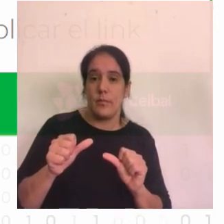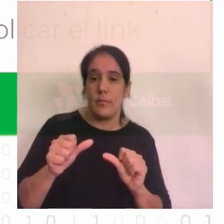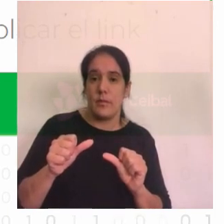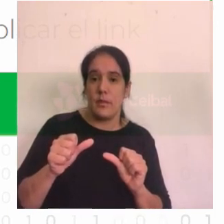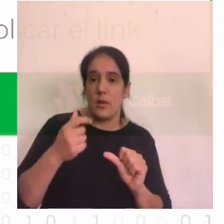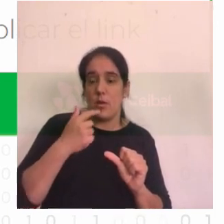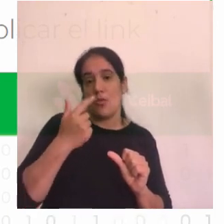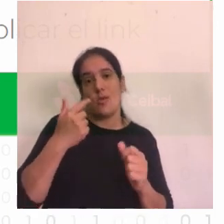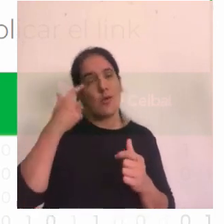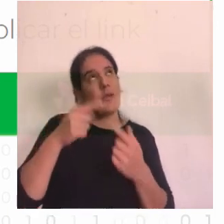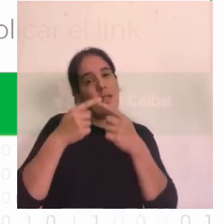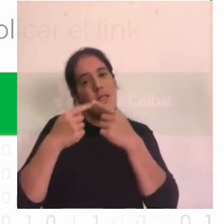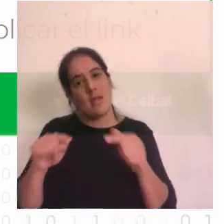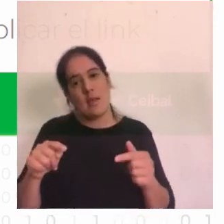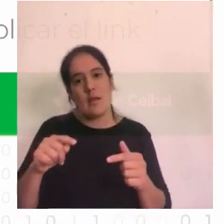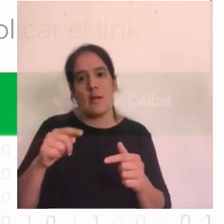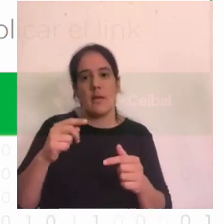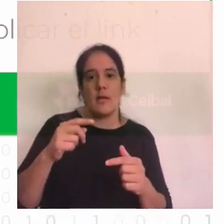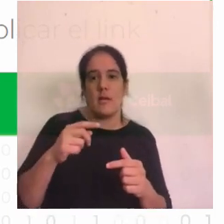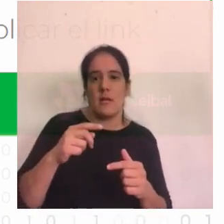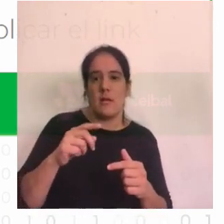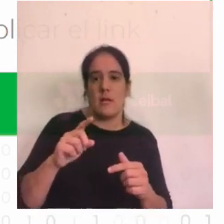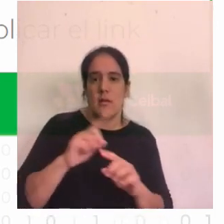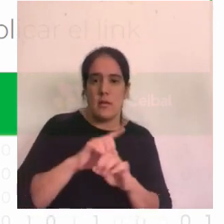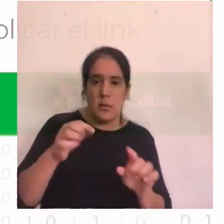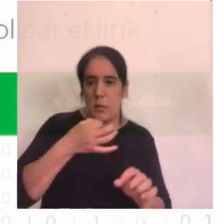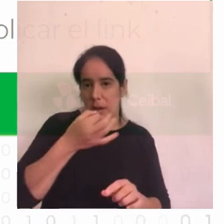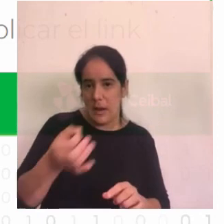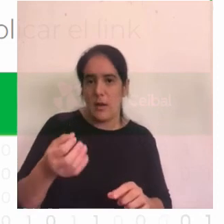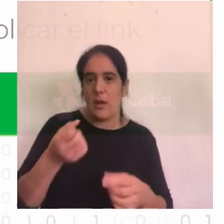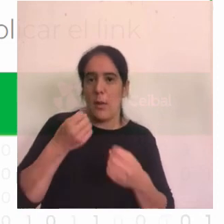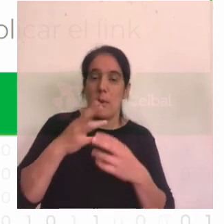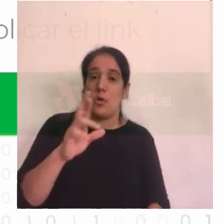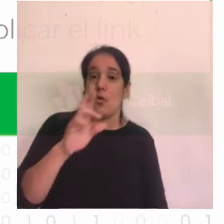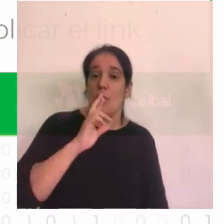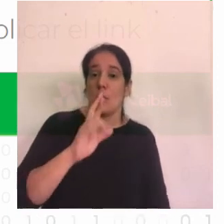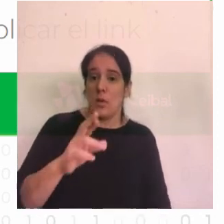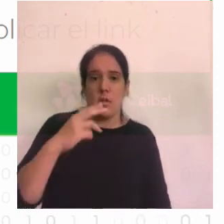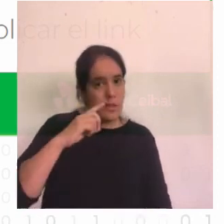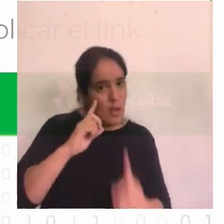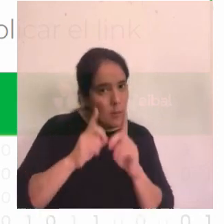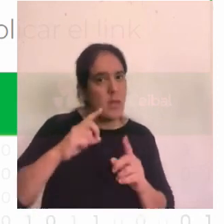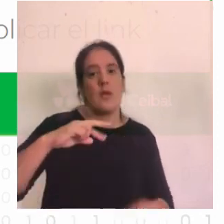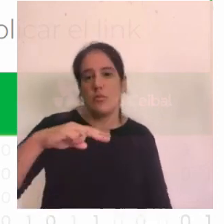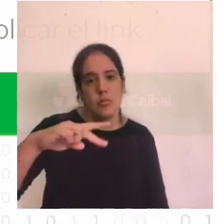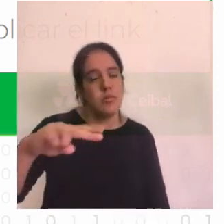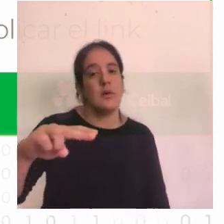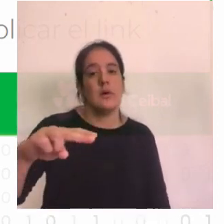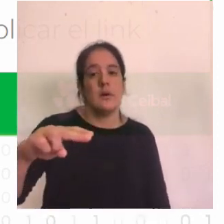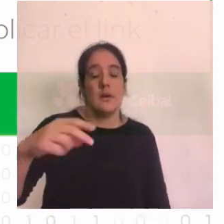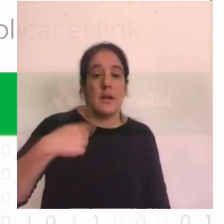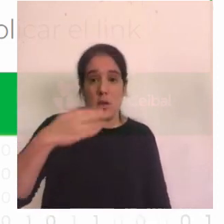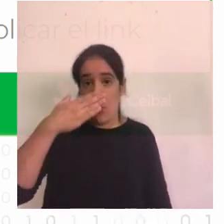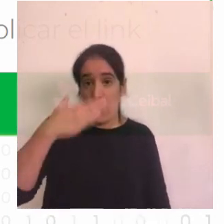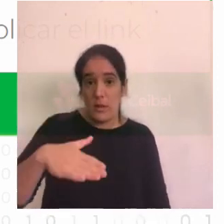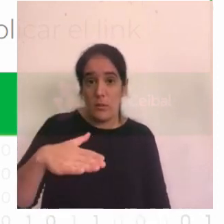llama Lag Dependent Variable, que no me va a dar el tiempo, pero los resultados también permanecen en esta misma dirección. Y finalmente, efectos heterogéneos.